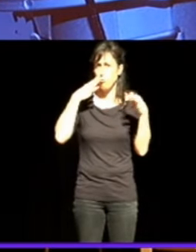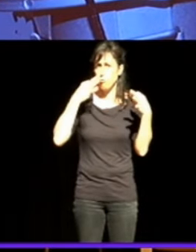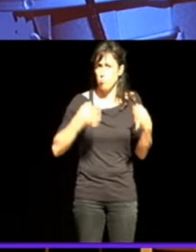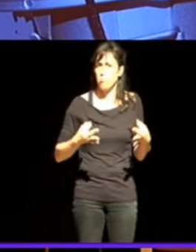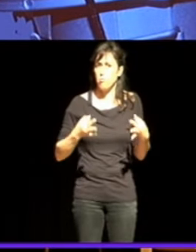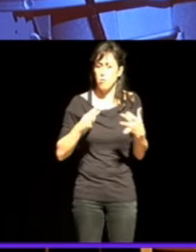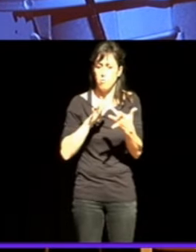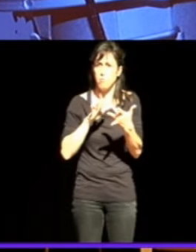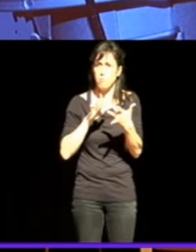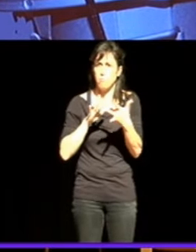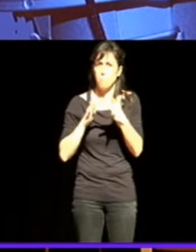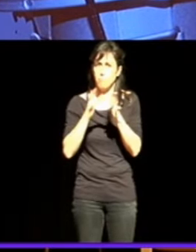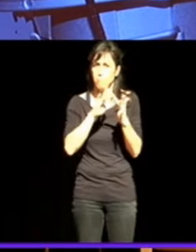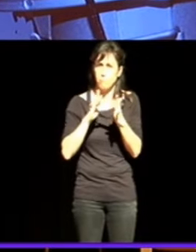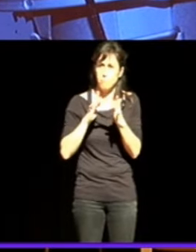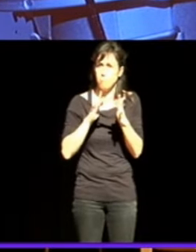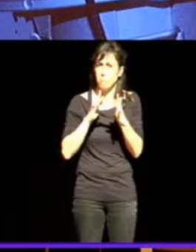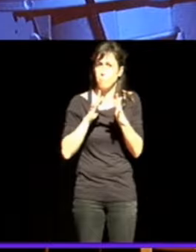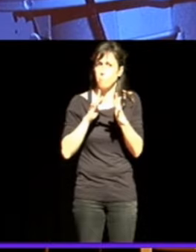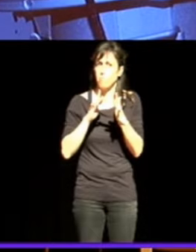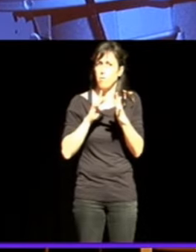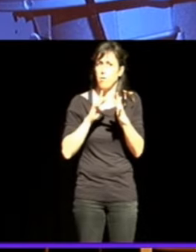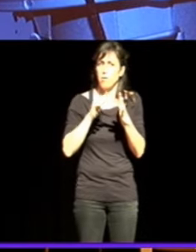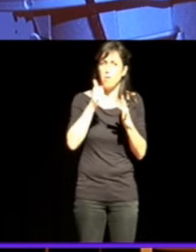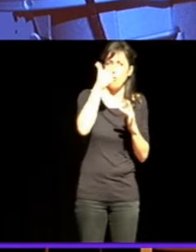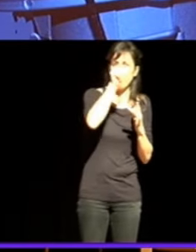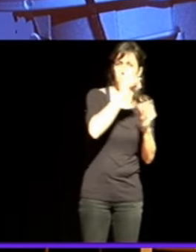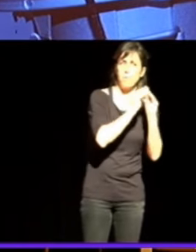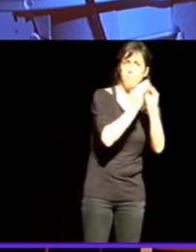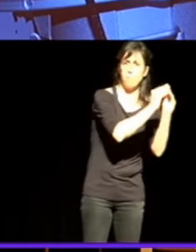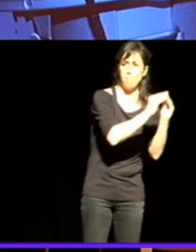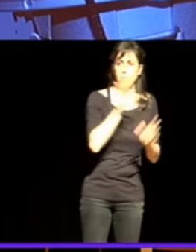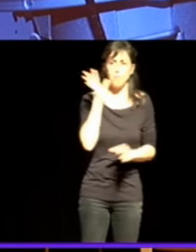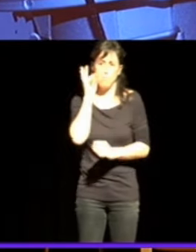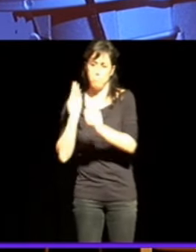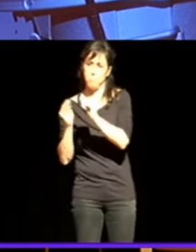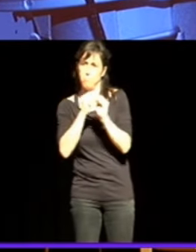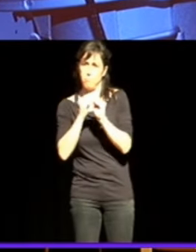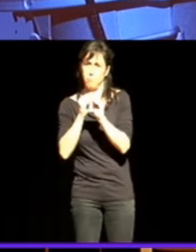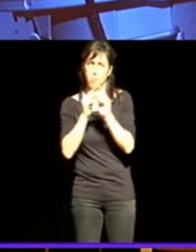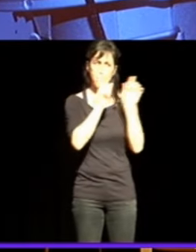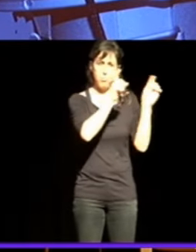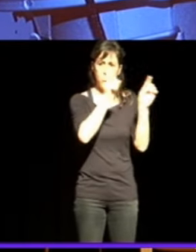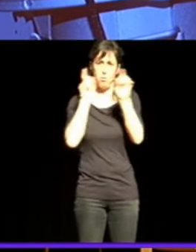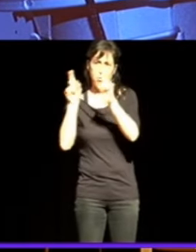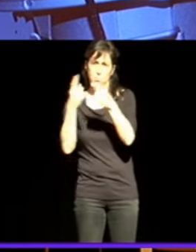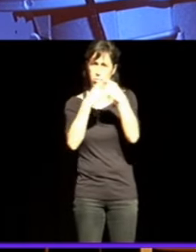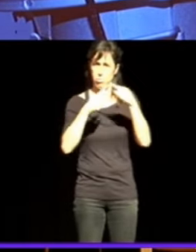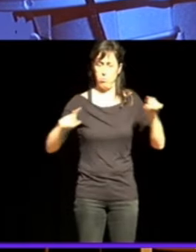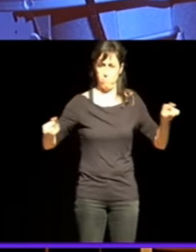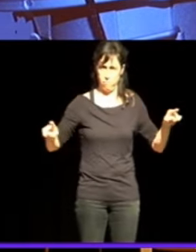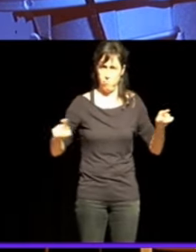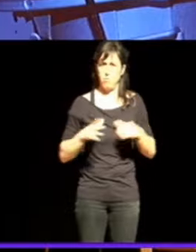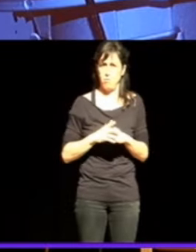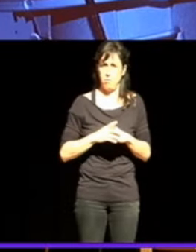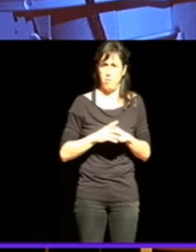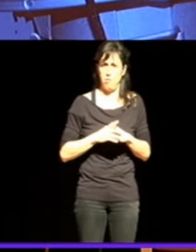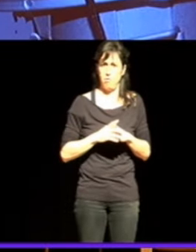si naces hombre o mujer, se te educa de dos maneras distintas, se te dan